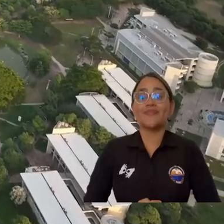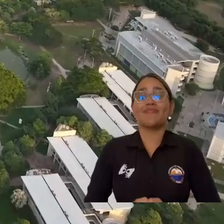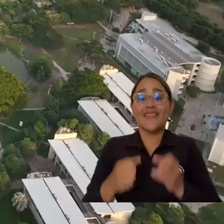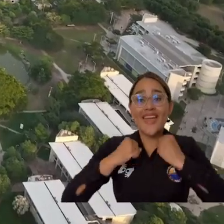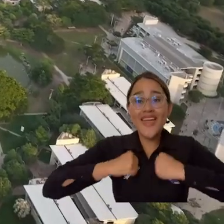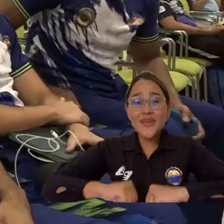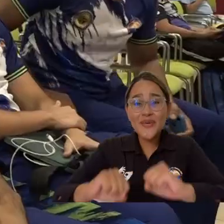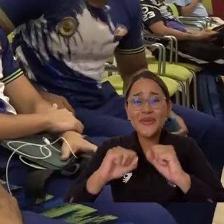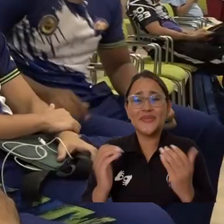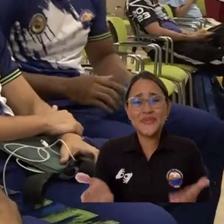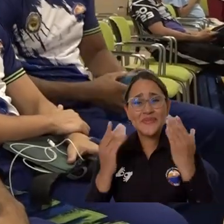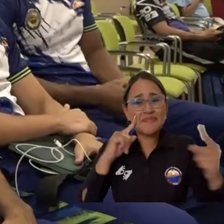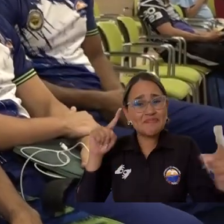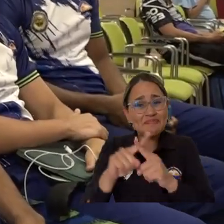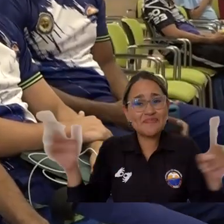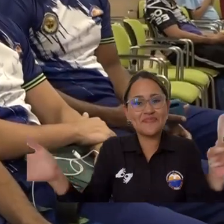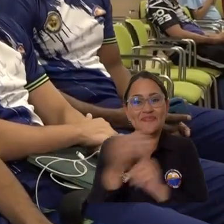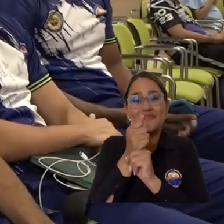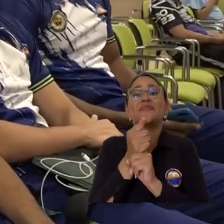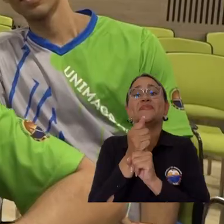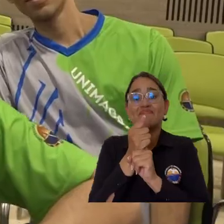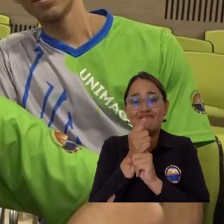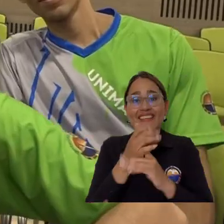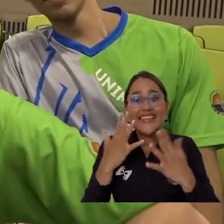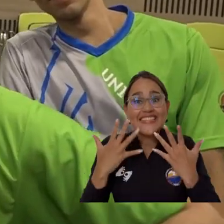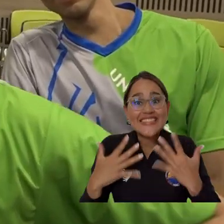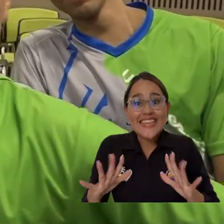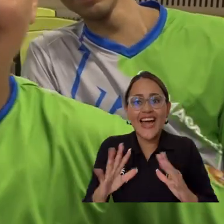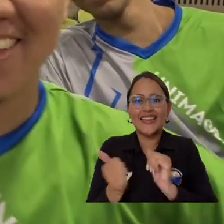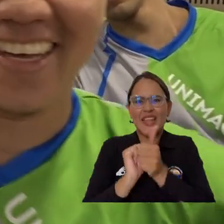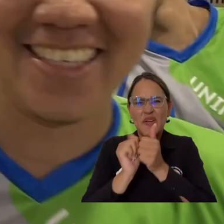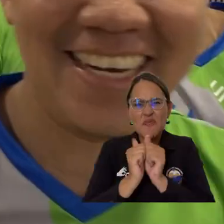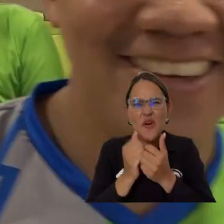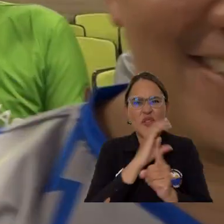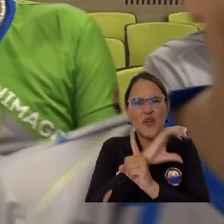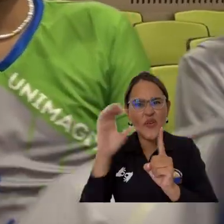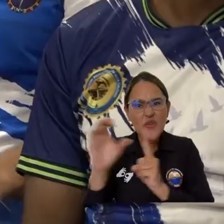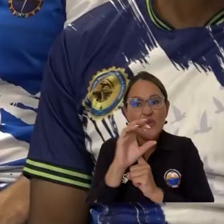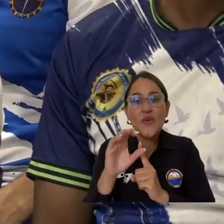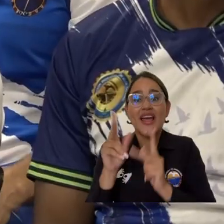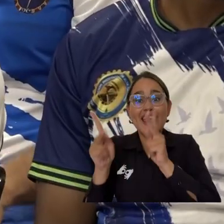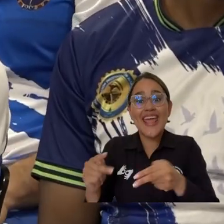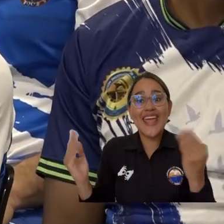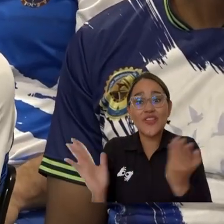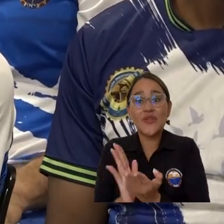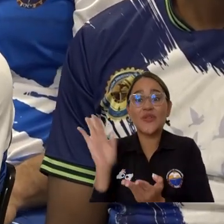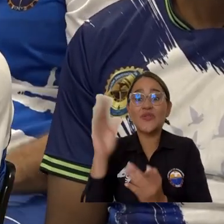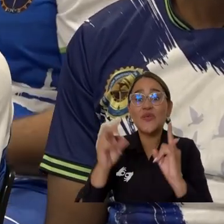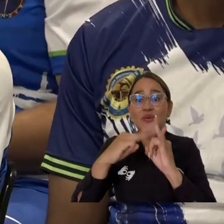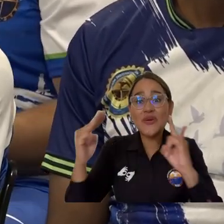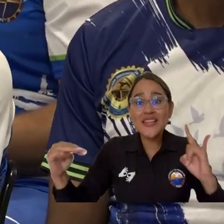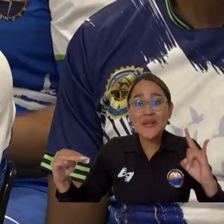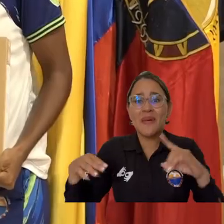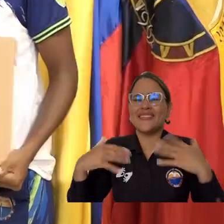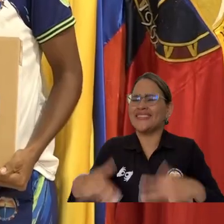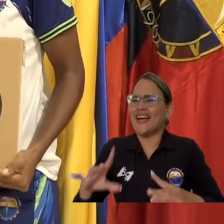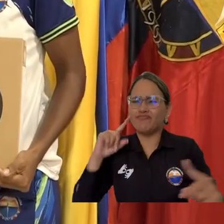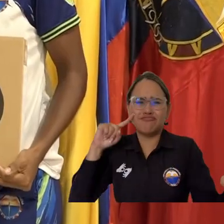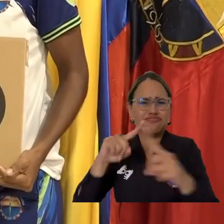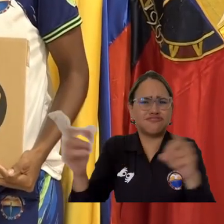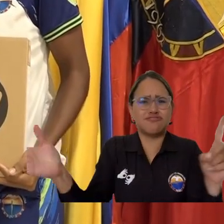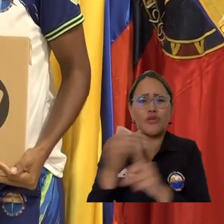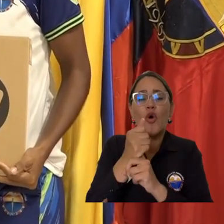Todo esfuerzo tiene su recompensa. Los logros deportivos y culturales de los estudiantes de la Universidad del Magdalena, alcanzados en los